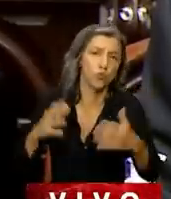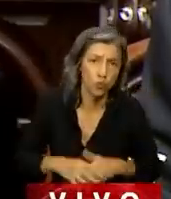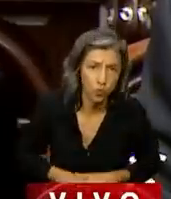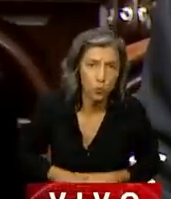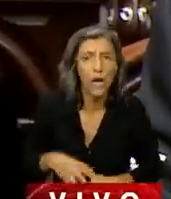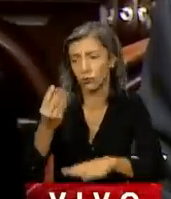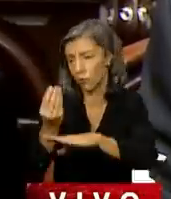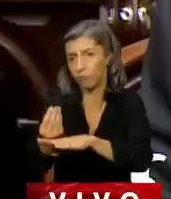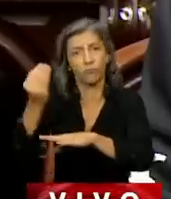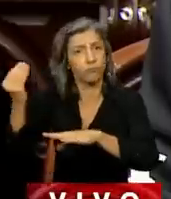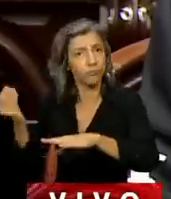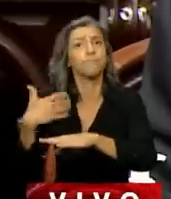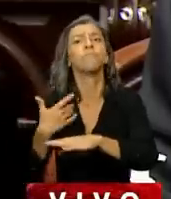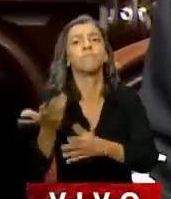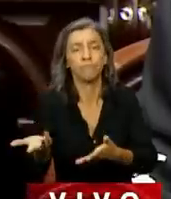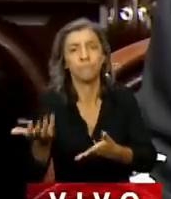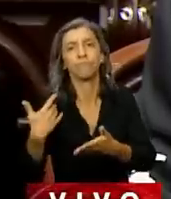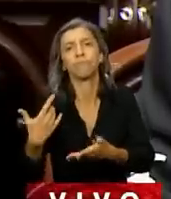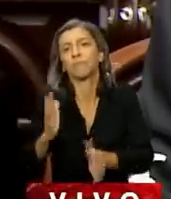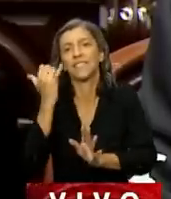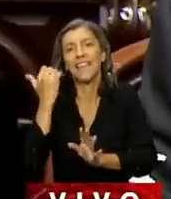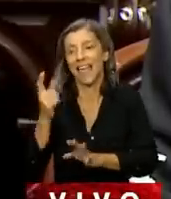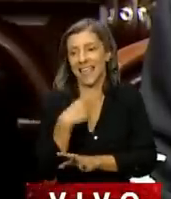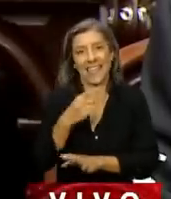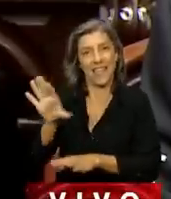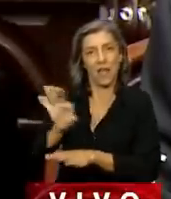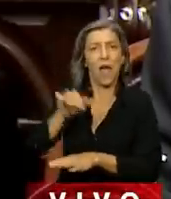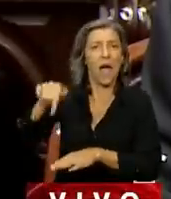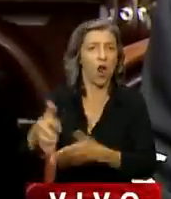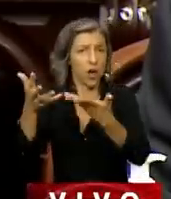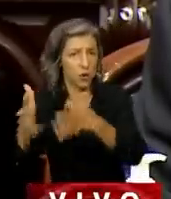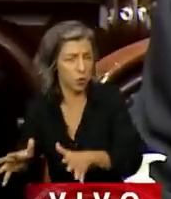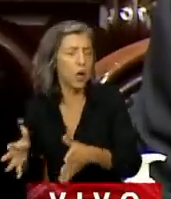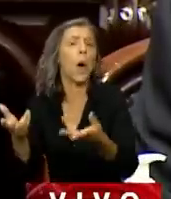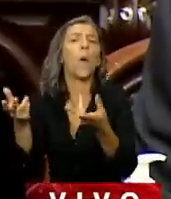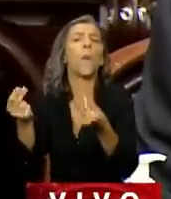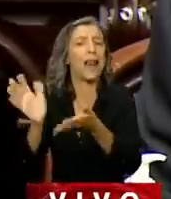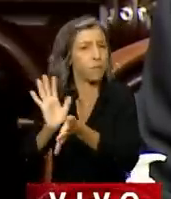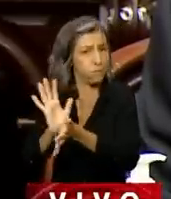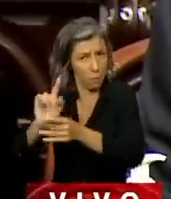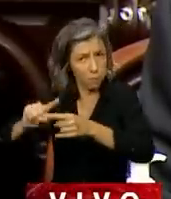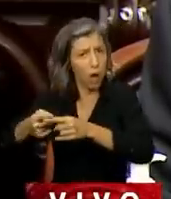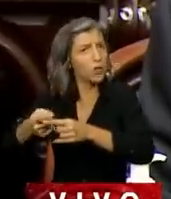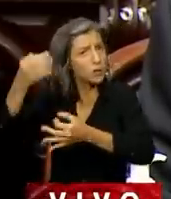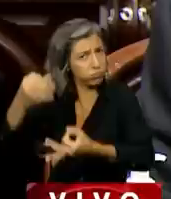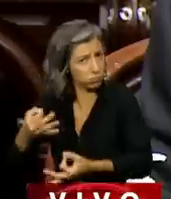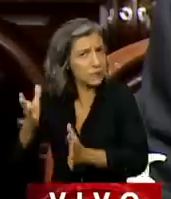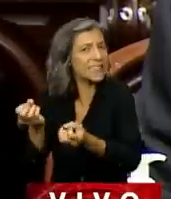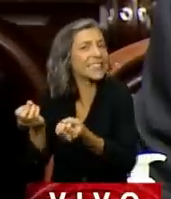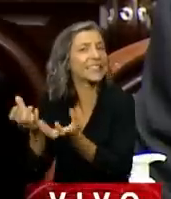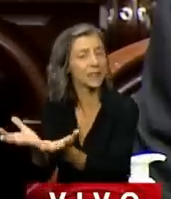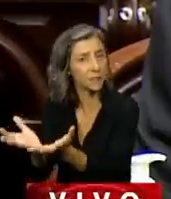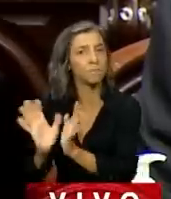cargo el que fue electo presidente. Sin abrir un juicio de valor sobre